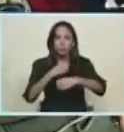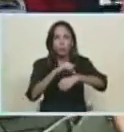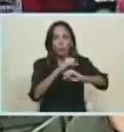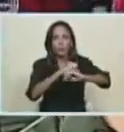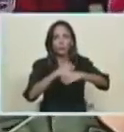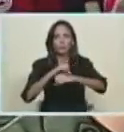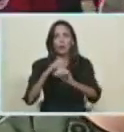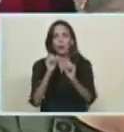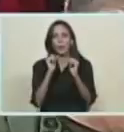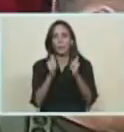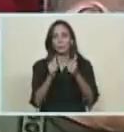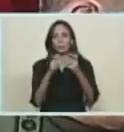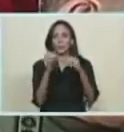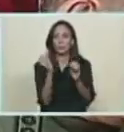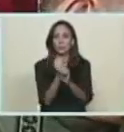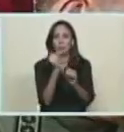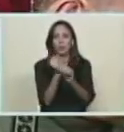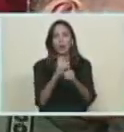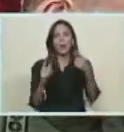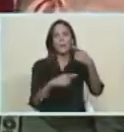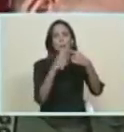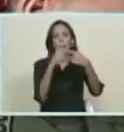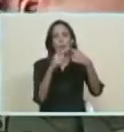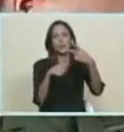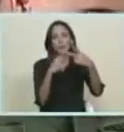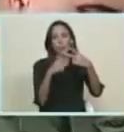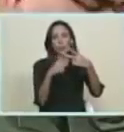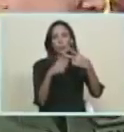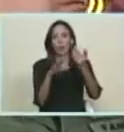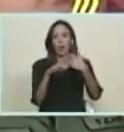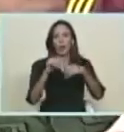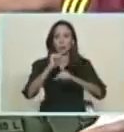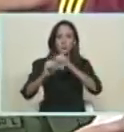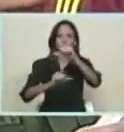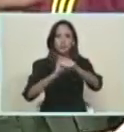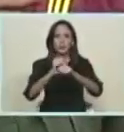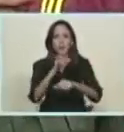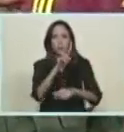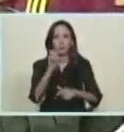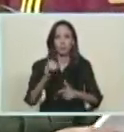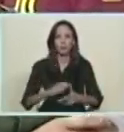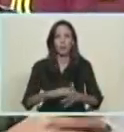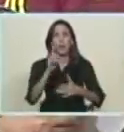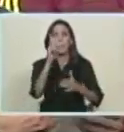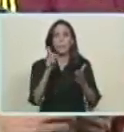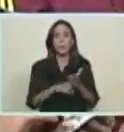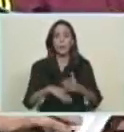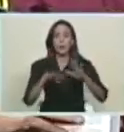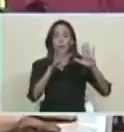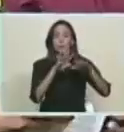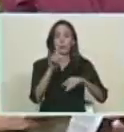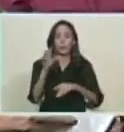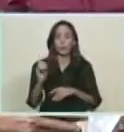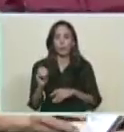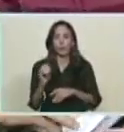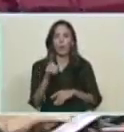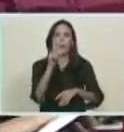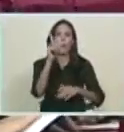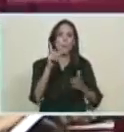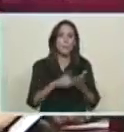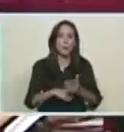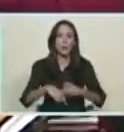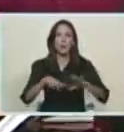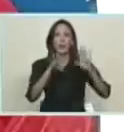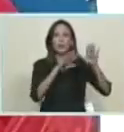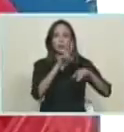por allá en la primera, segunda y tercera década del siglo XX, 1910. 20,